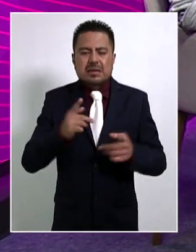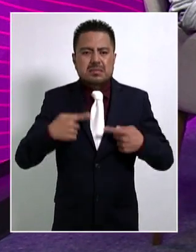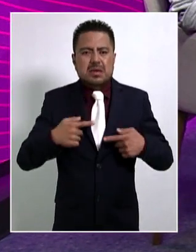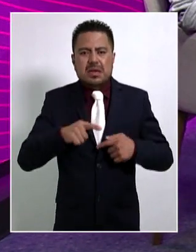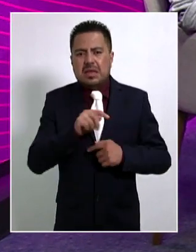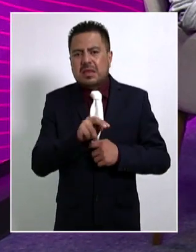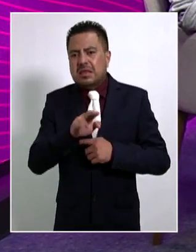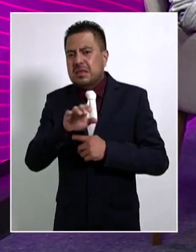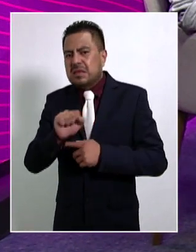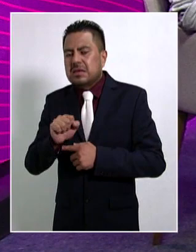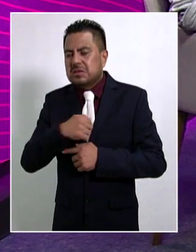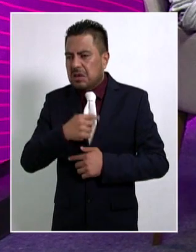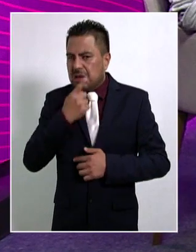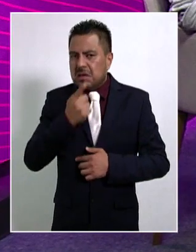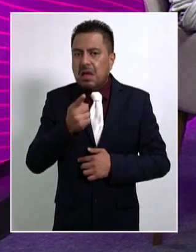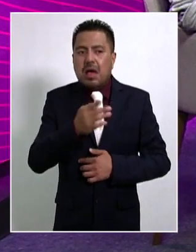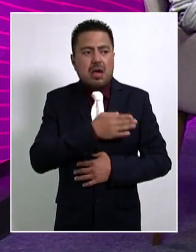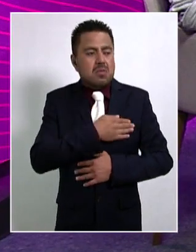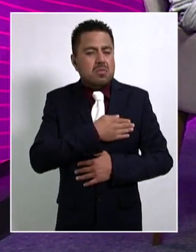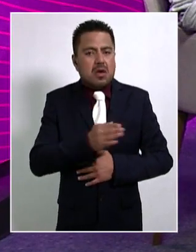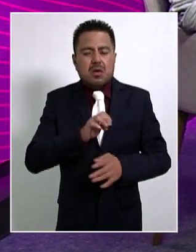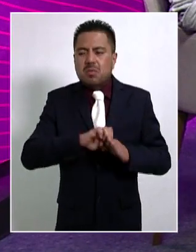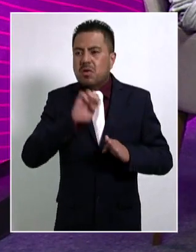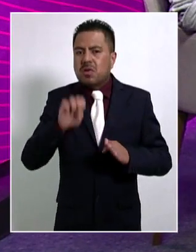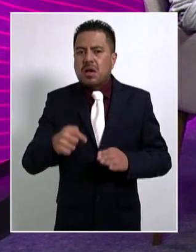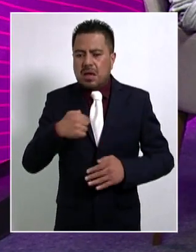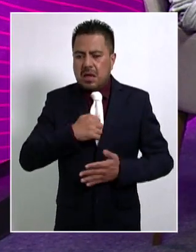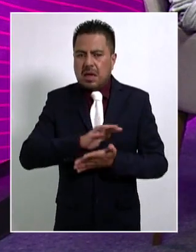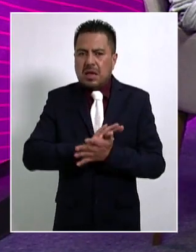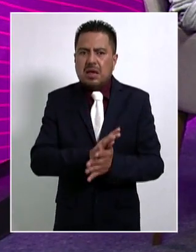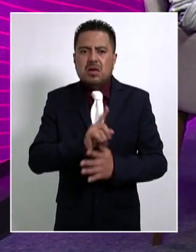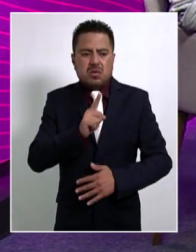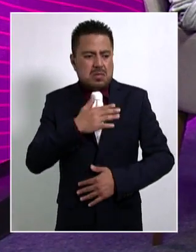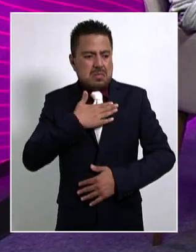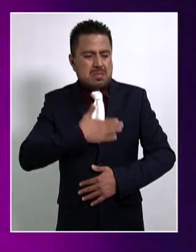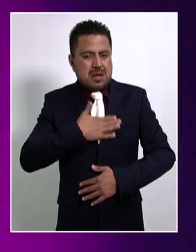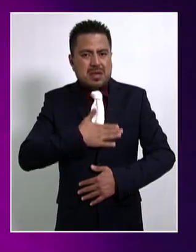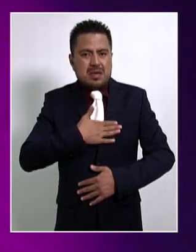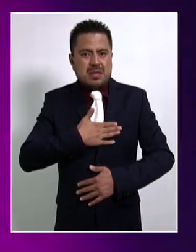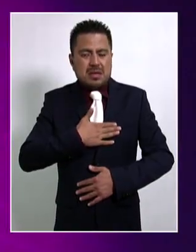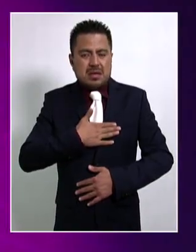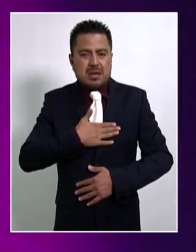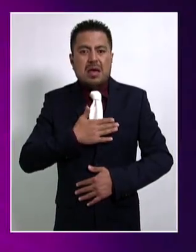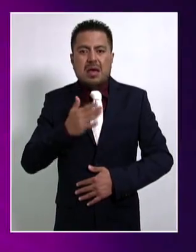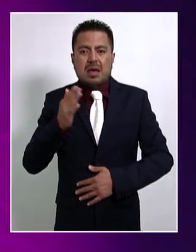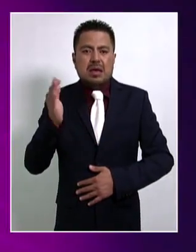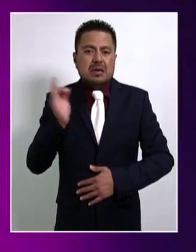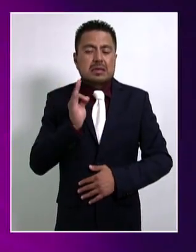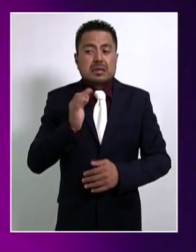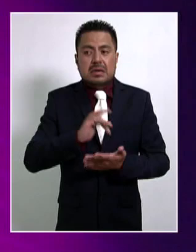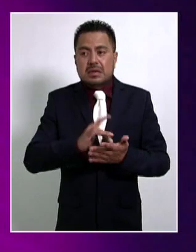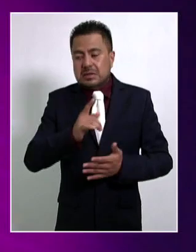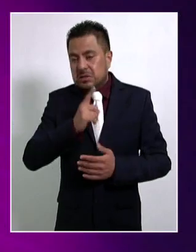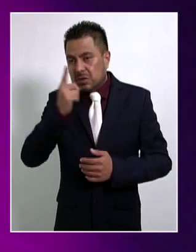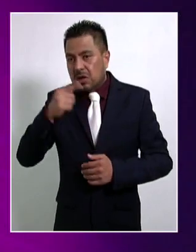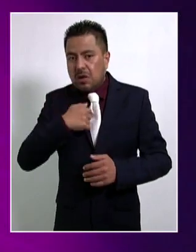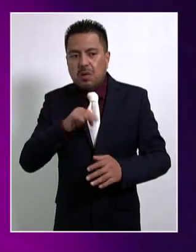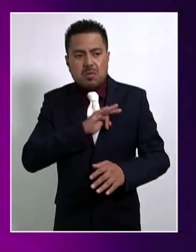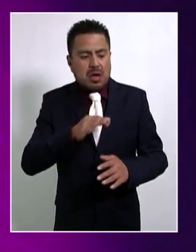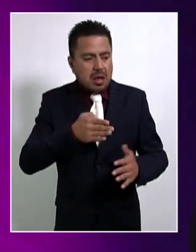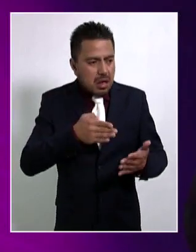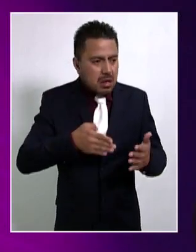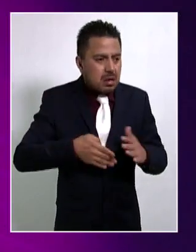trans, ¿no? Y yo le decía, bueno, por ejemplo, a mí me discriminaron en un baño, ¿no? Y afortunadamente pude acceder a